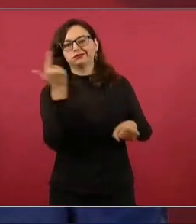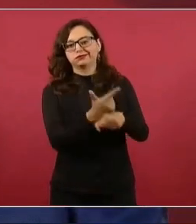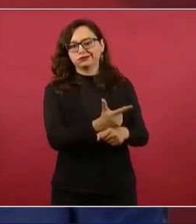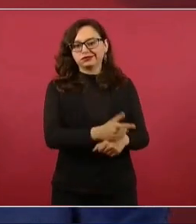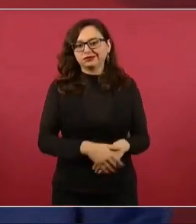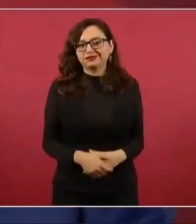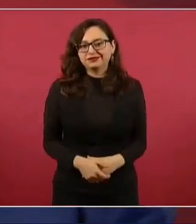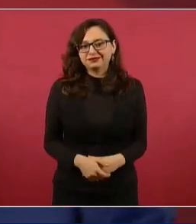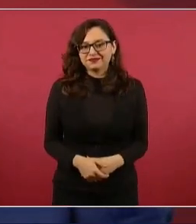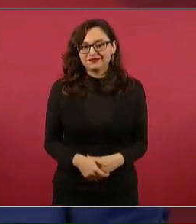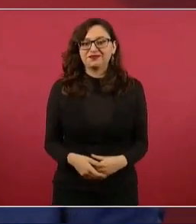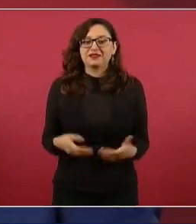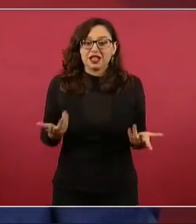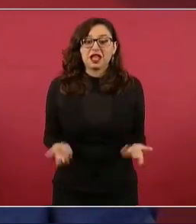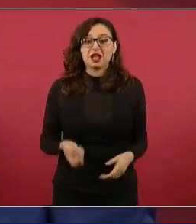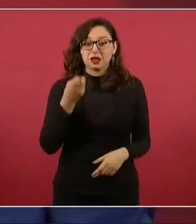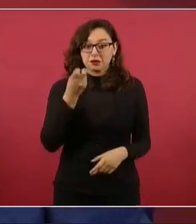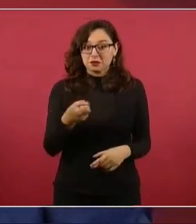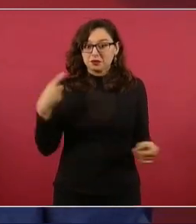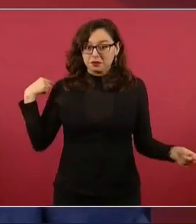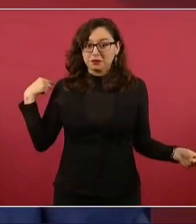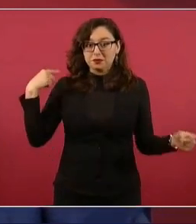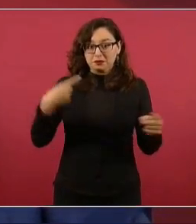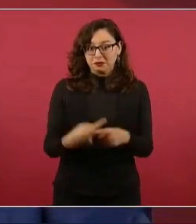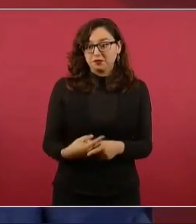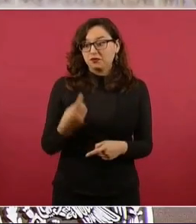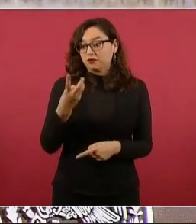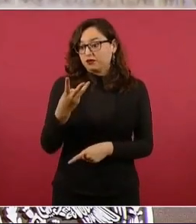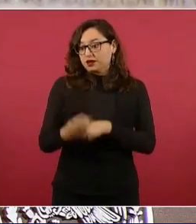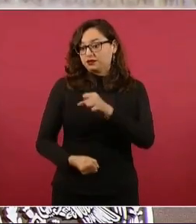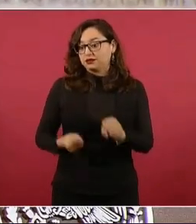mucha concientización.